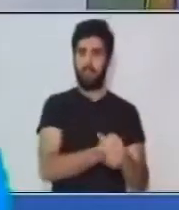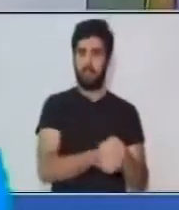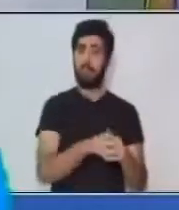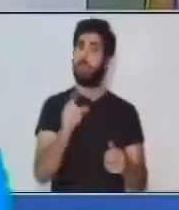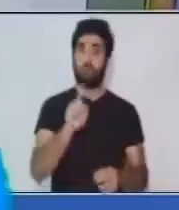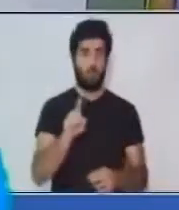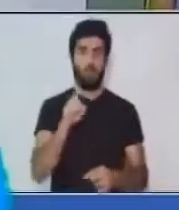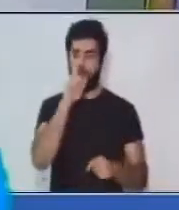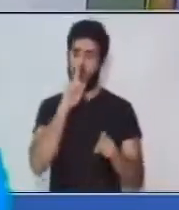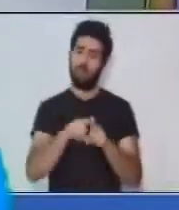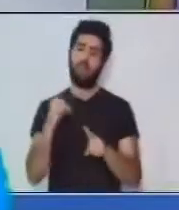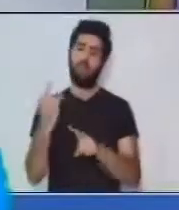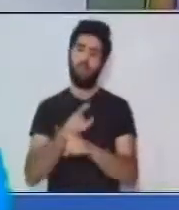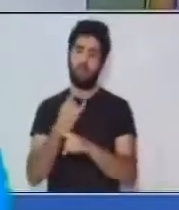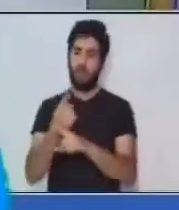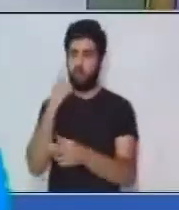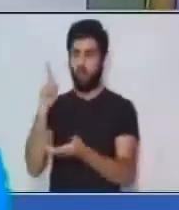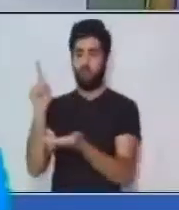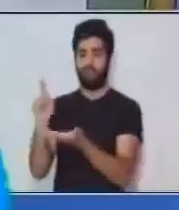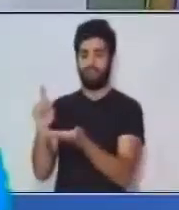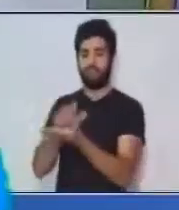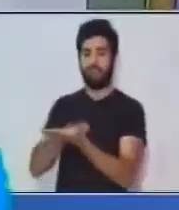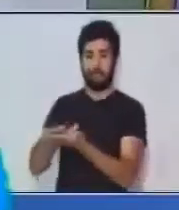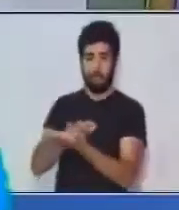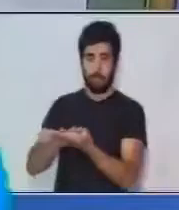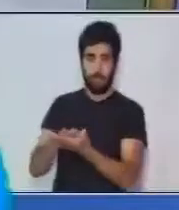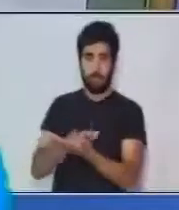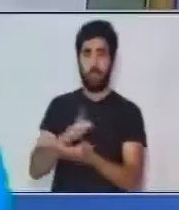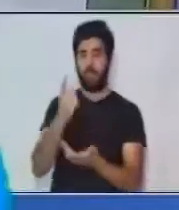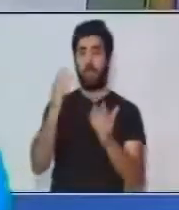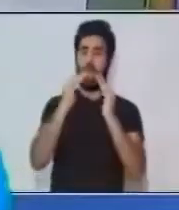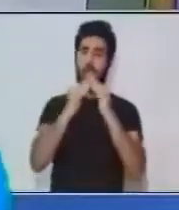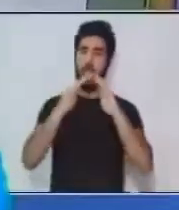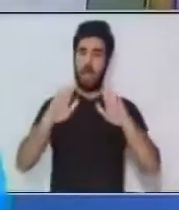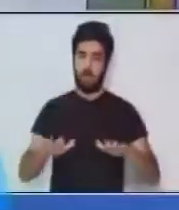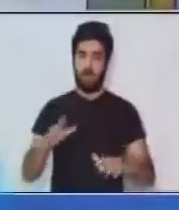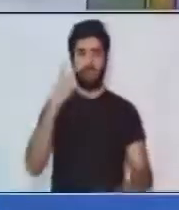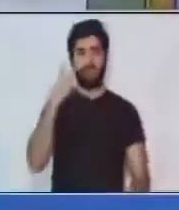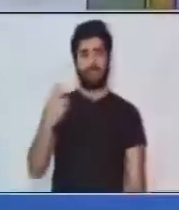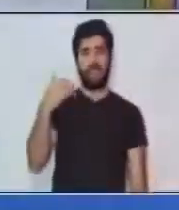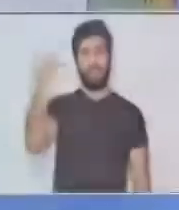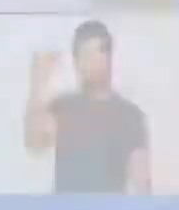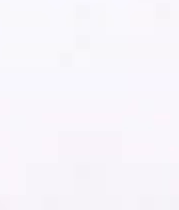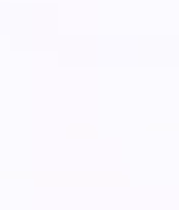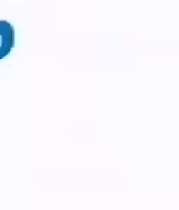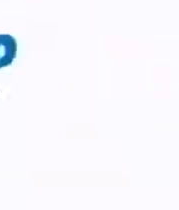si no, utilicen su gel antibacterial. Sobre todo, quédense en casa. Hasta la próxima.